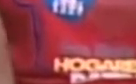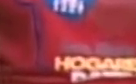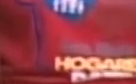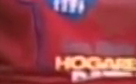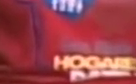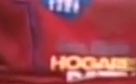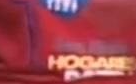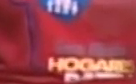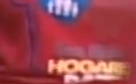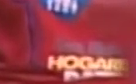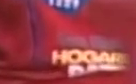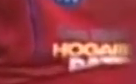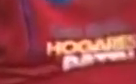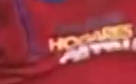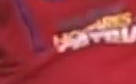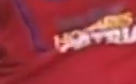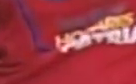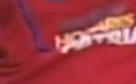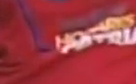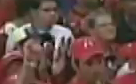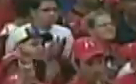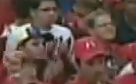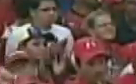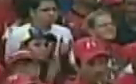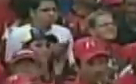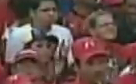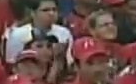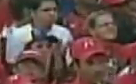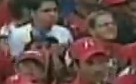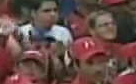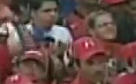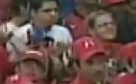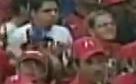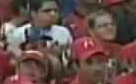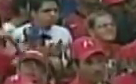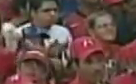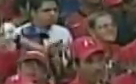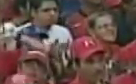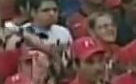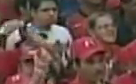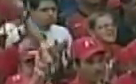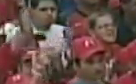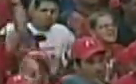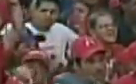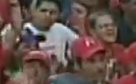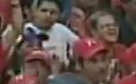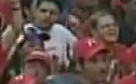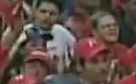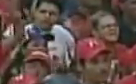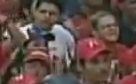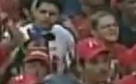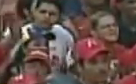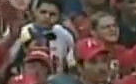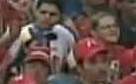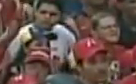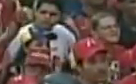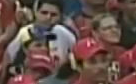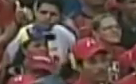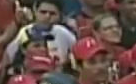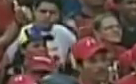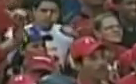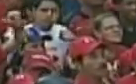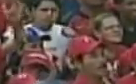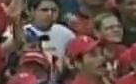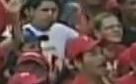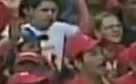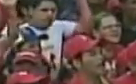las mujeres revolucionarias! ¡Que vivan los jóvenes de la patria! ¡Que vivan los hombres